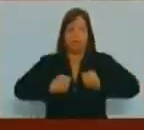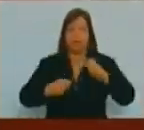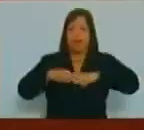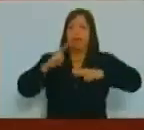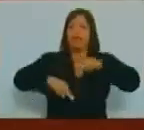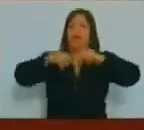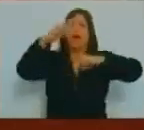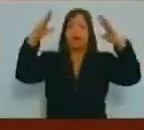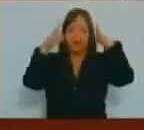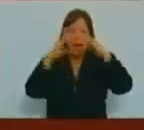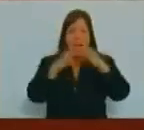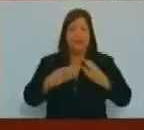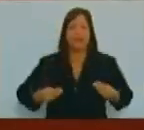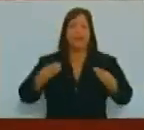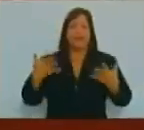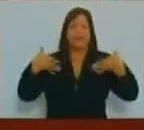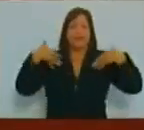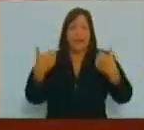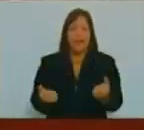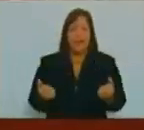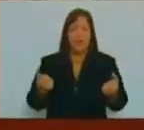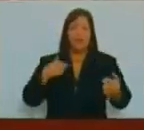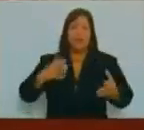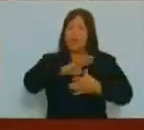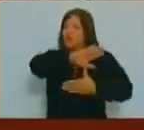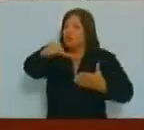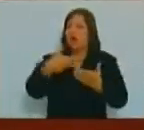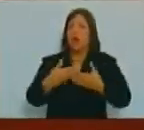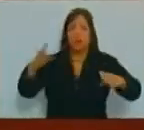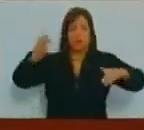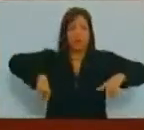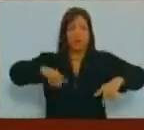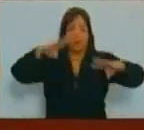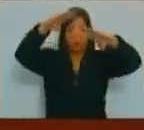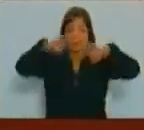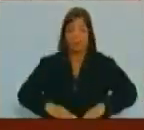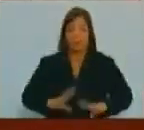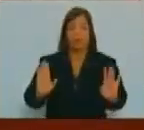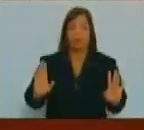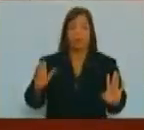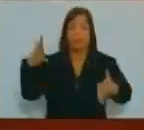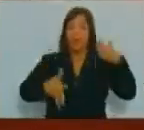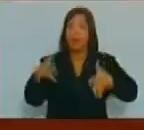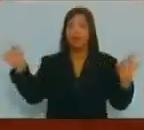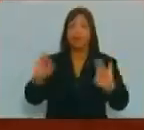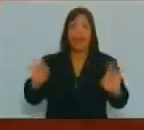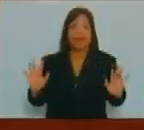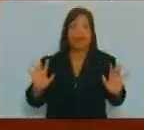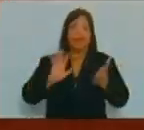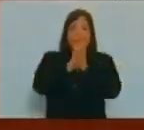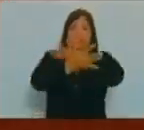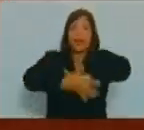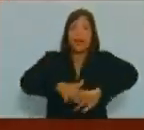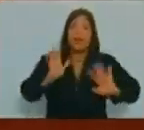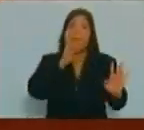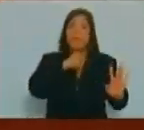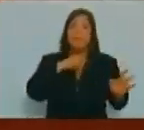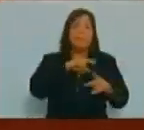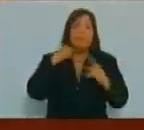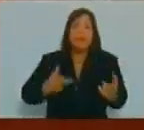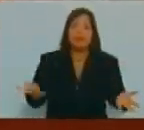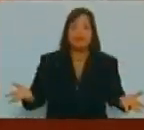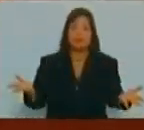pueblo venezolano a garantizar salud a garantizar que todo aquí no hubiera se acaban los motivos